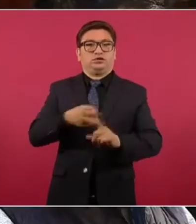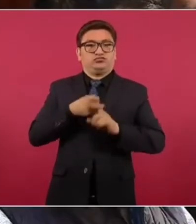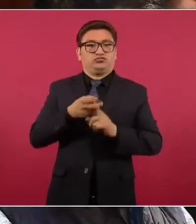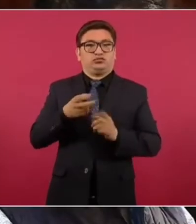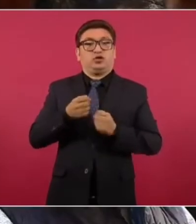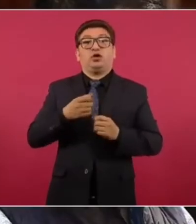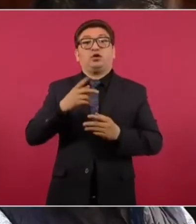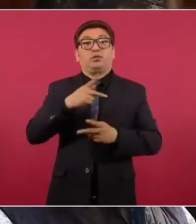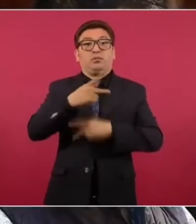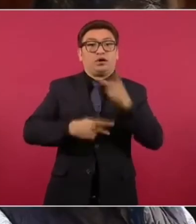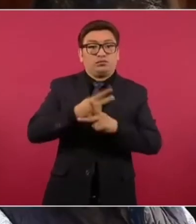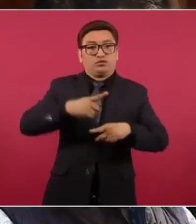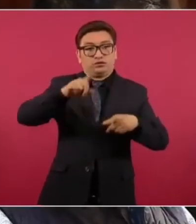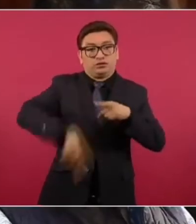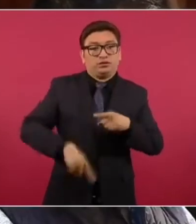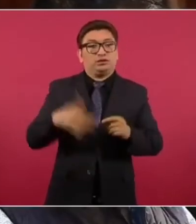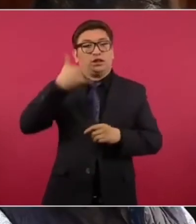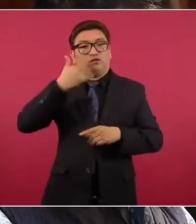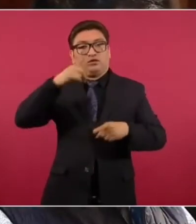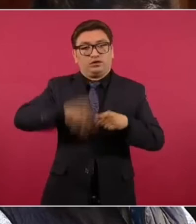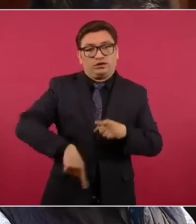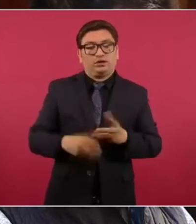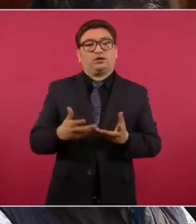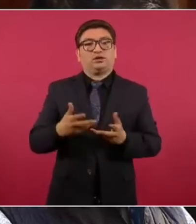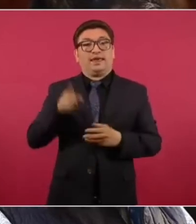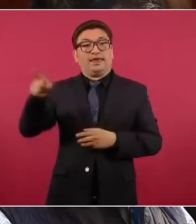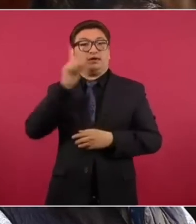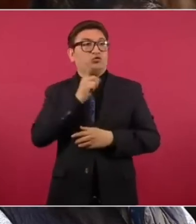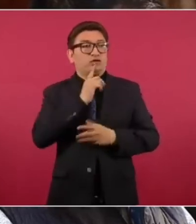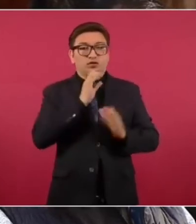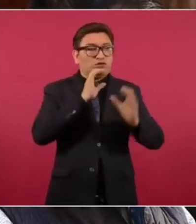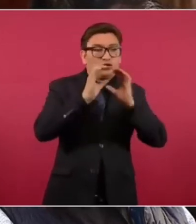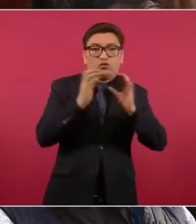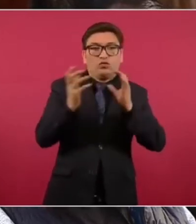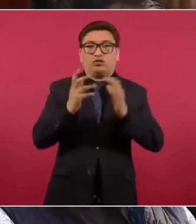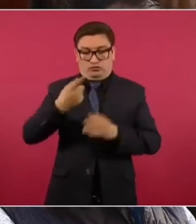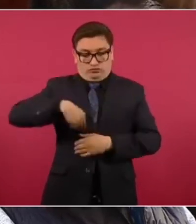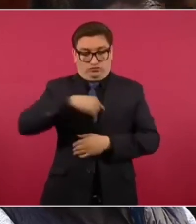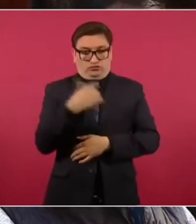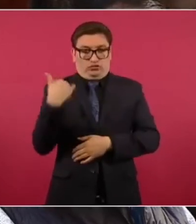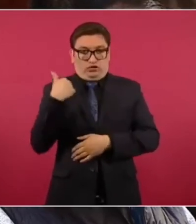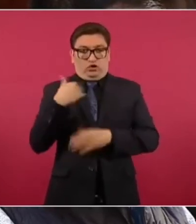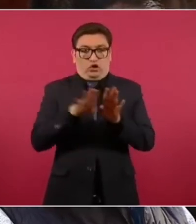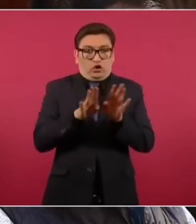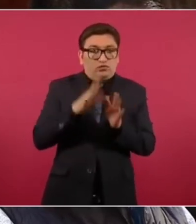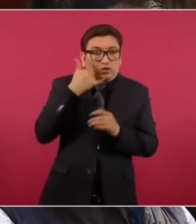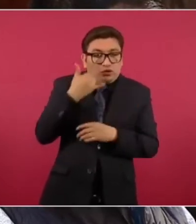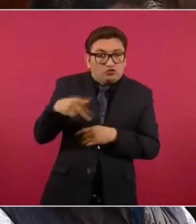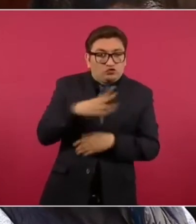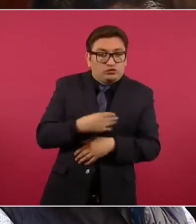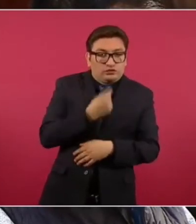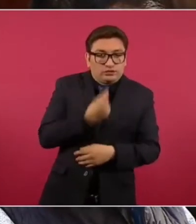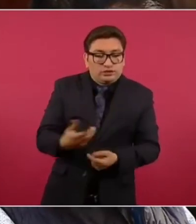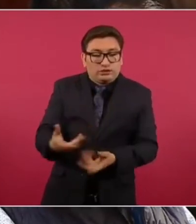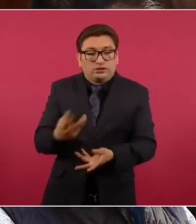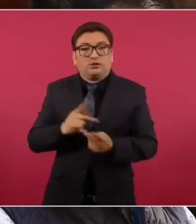secuestrada, le quita los pasaportes, celulares. Ella se puede comunicar con nosotros por medio de los celulares de sus